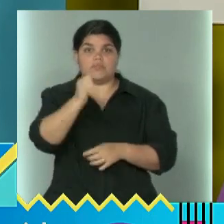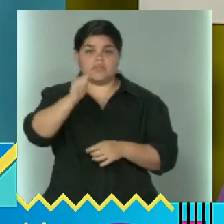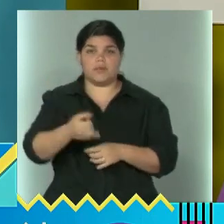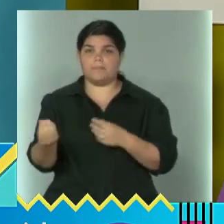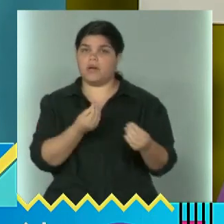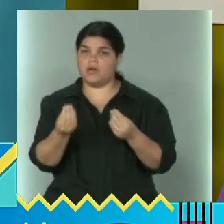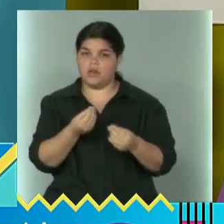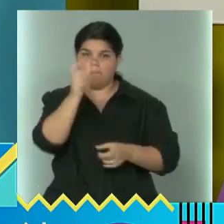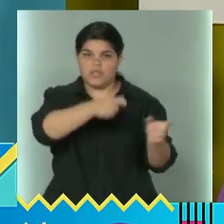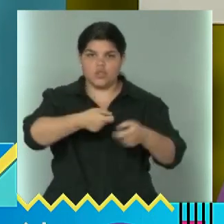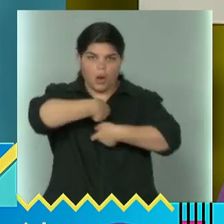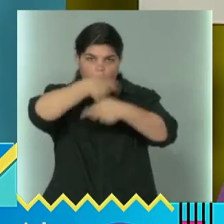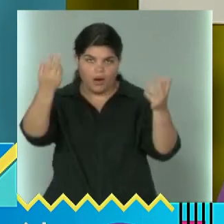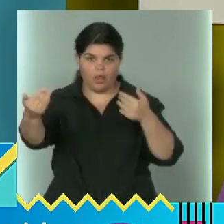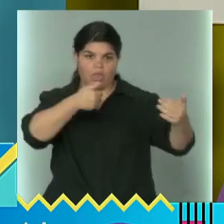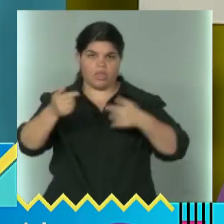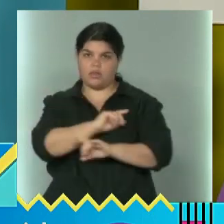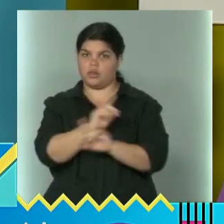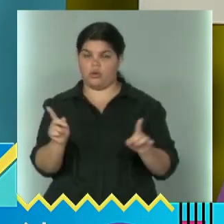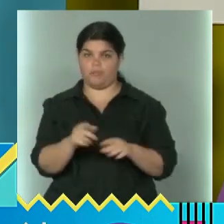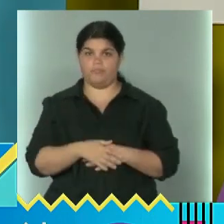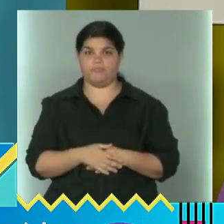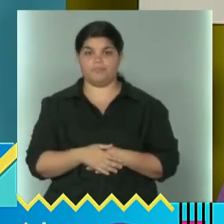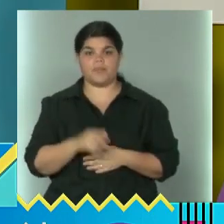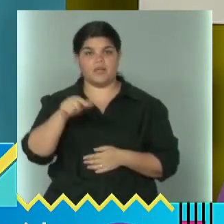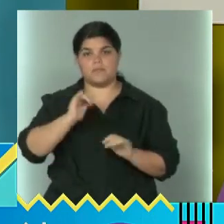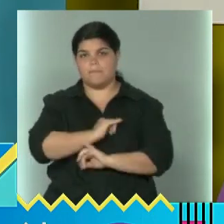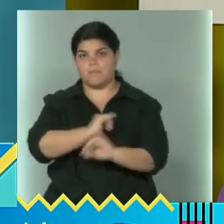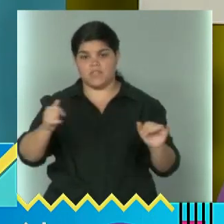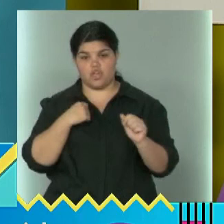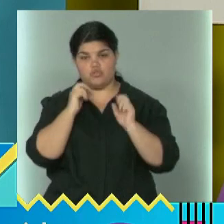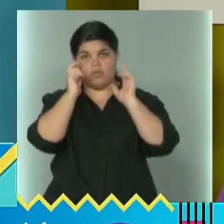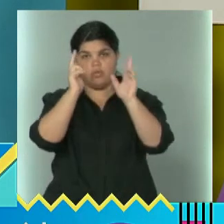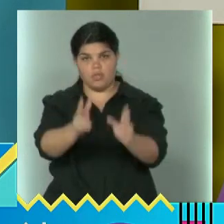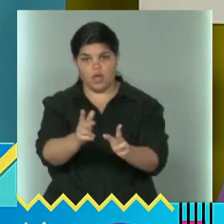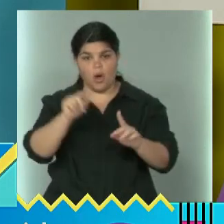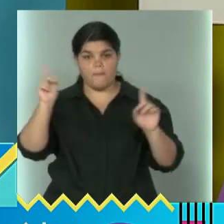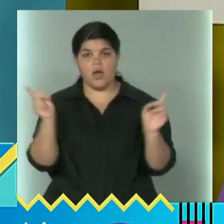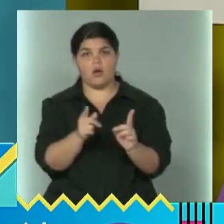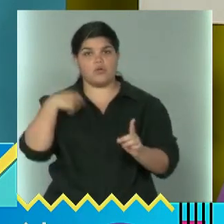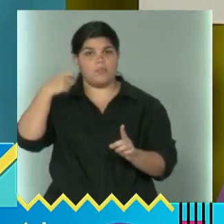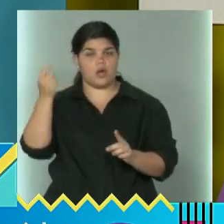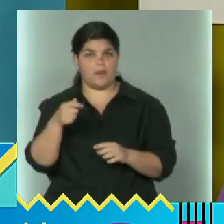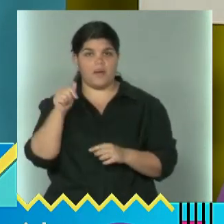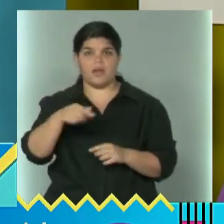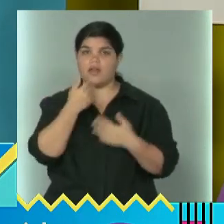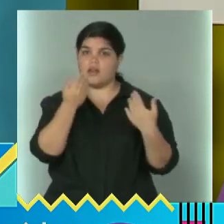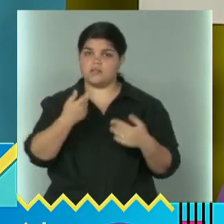que cualquier persona haga cualquier cosa con nosotros, ¿no? Me parece que ese es el mensaje que yo quisiera cerrar este programa. Les agradezco